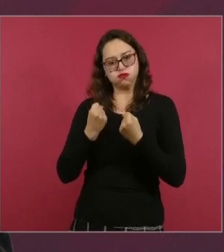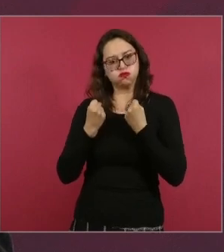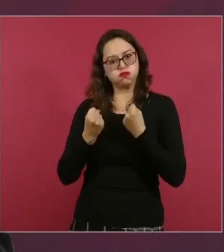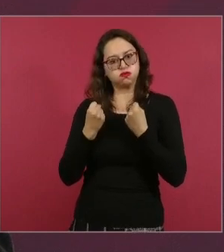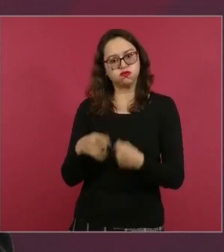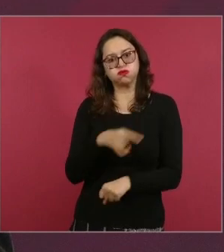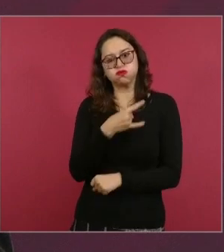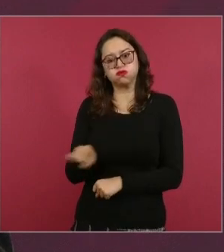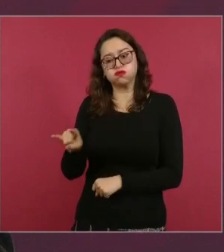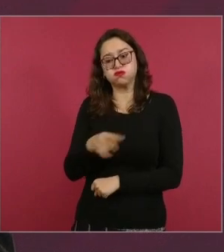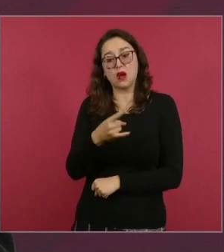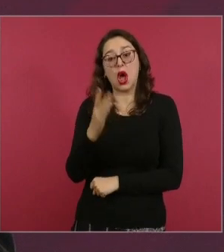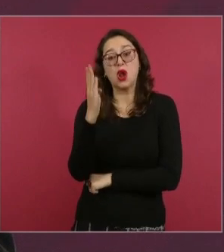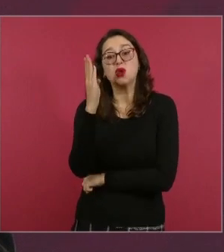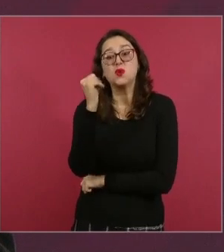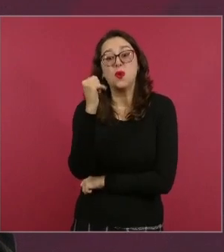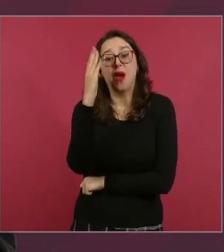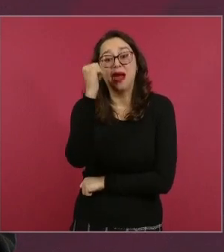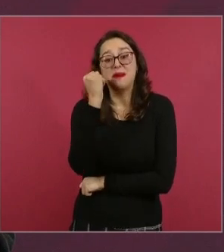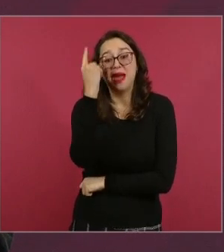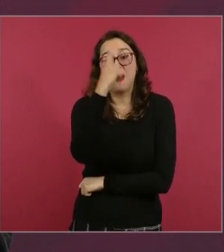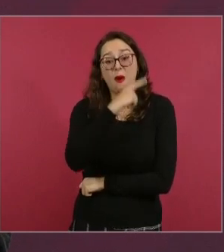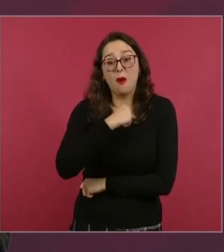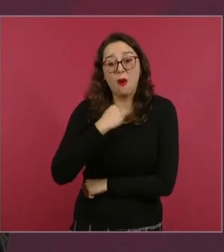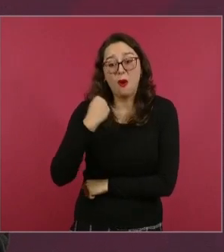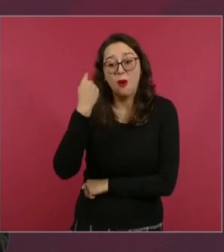horas de aquí a